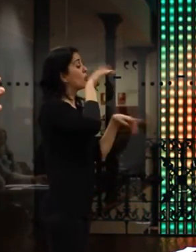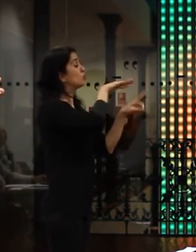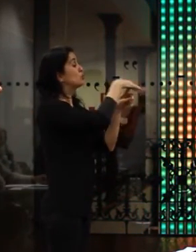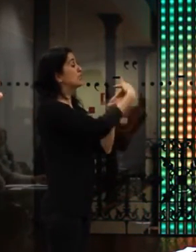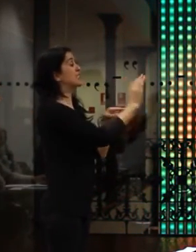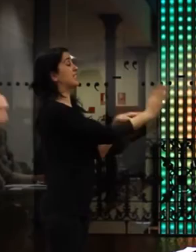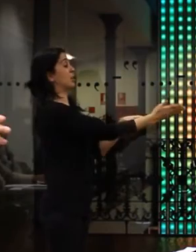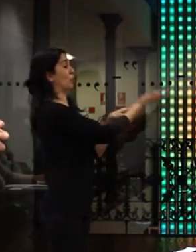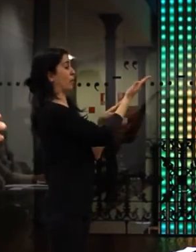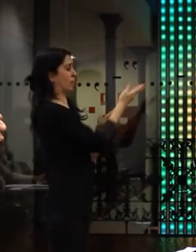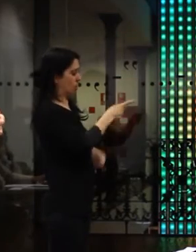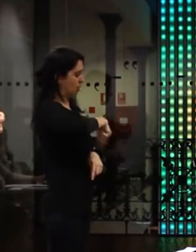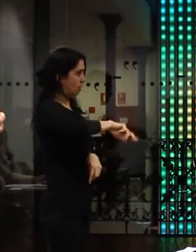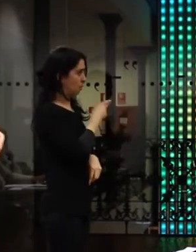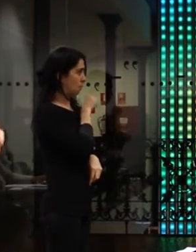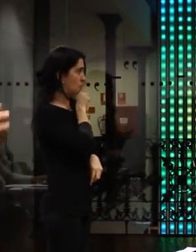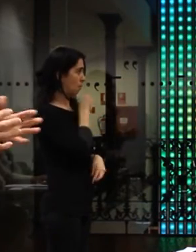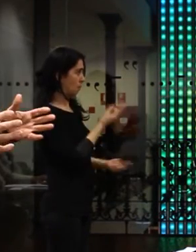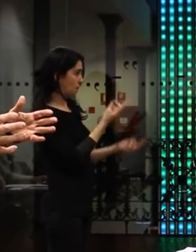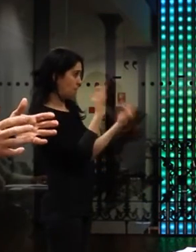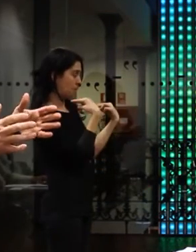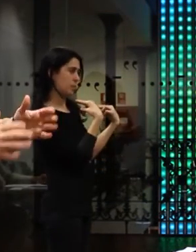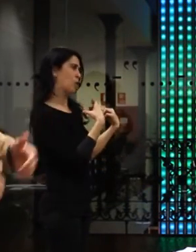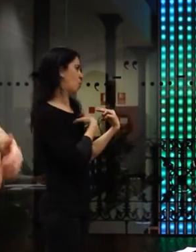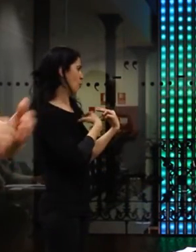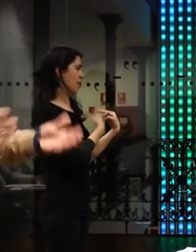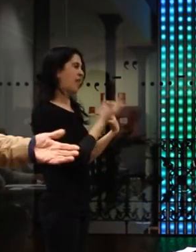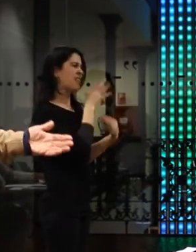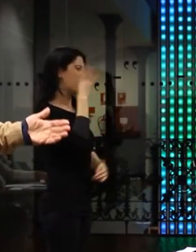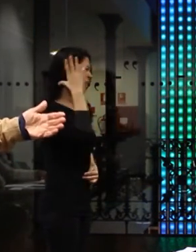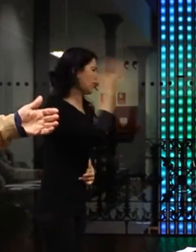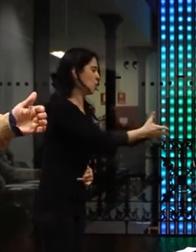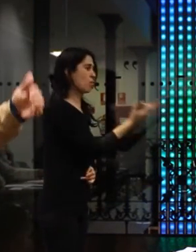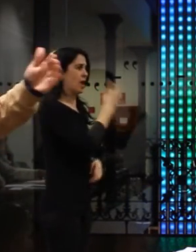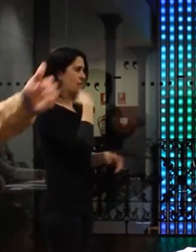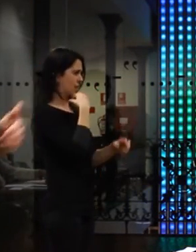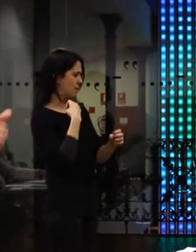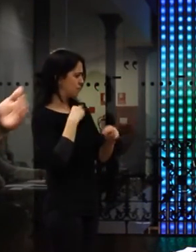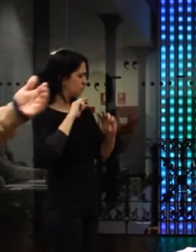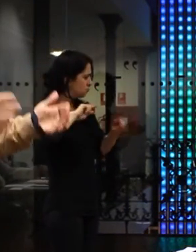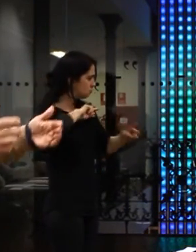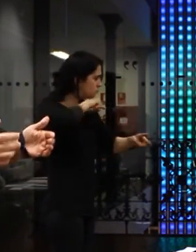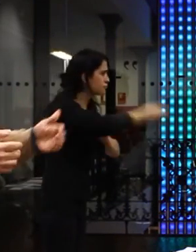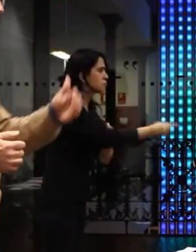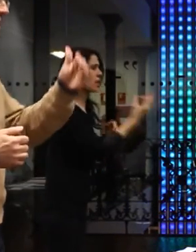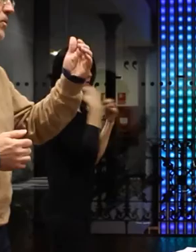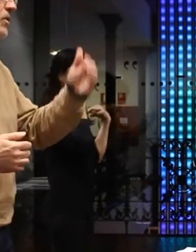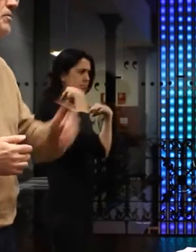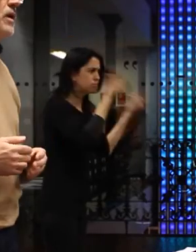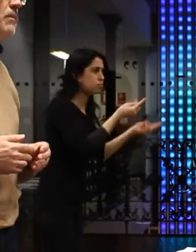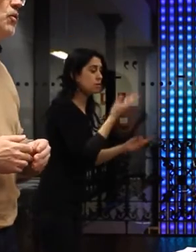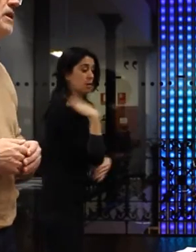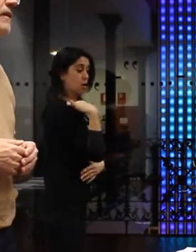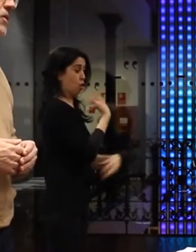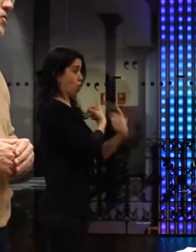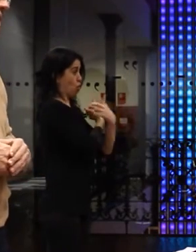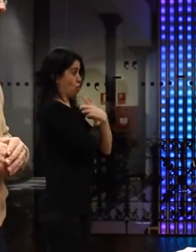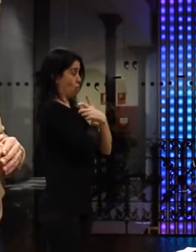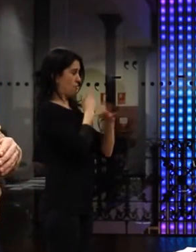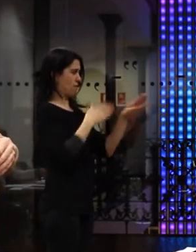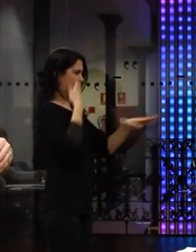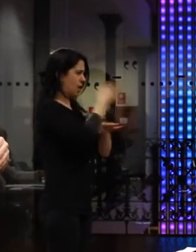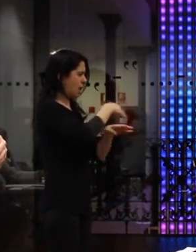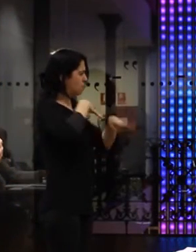nos podemos callar y tenemos que denunciarlo y tenemos que combatirlo y tenemos que hacer acciones. Y en noviembre estuvimos en la calle, me acuerdo, por la muerte de